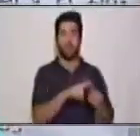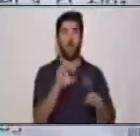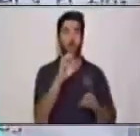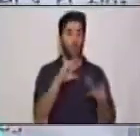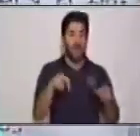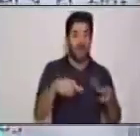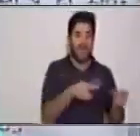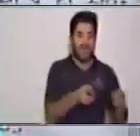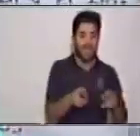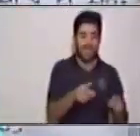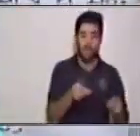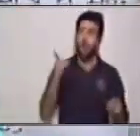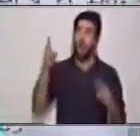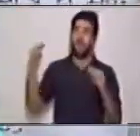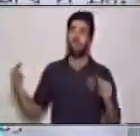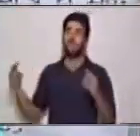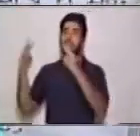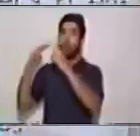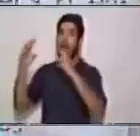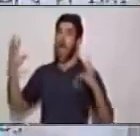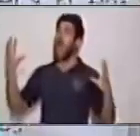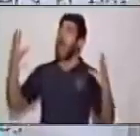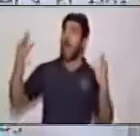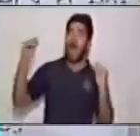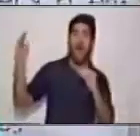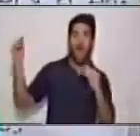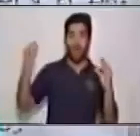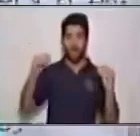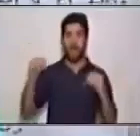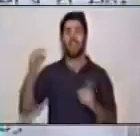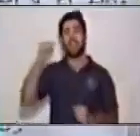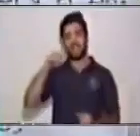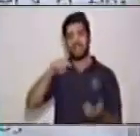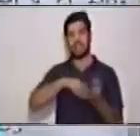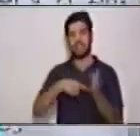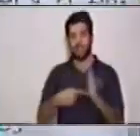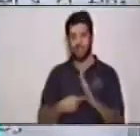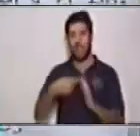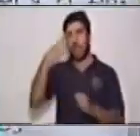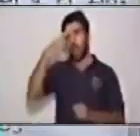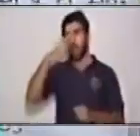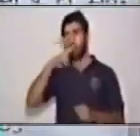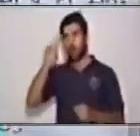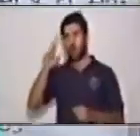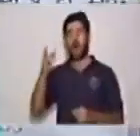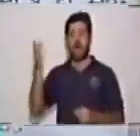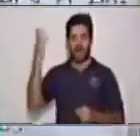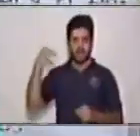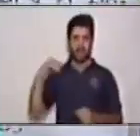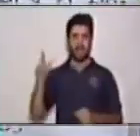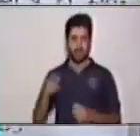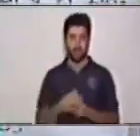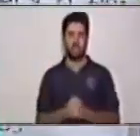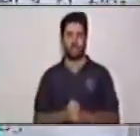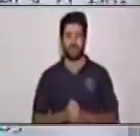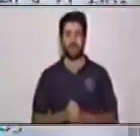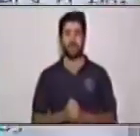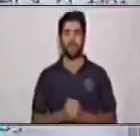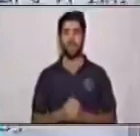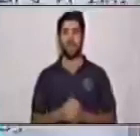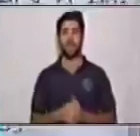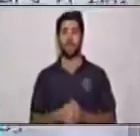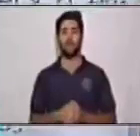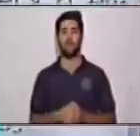montaña le habla al volcán. De eso se trata, o eso nos quiere decir cuando nos dice que personifican aspectos y objetos de la